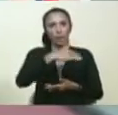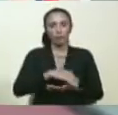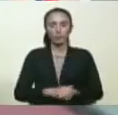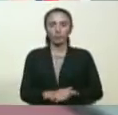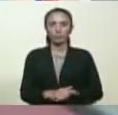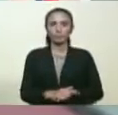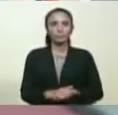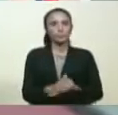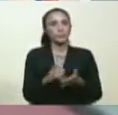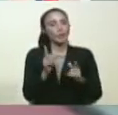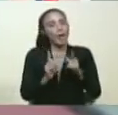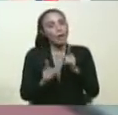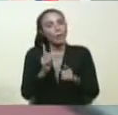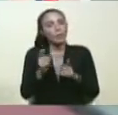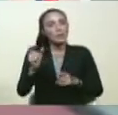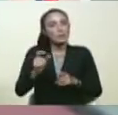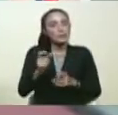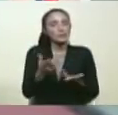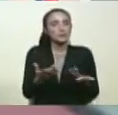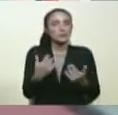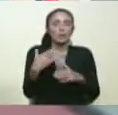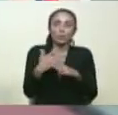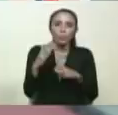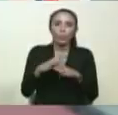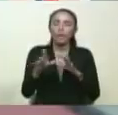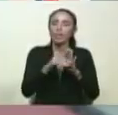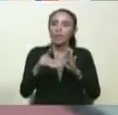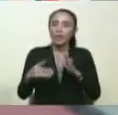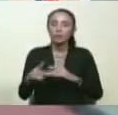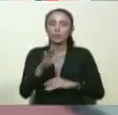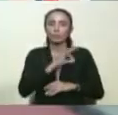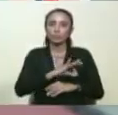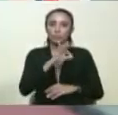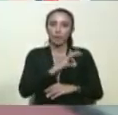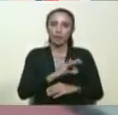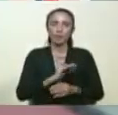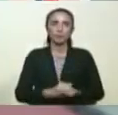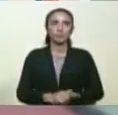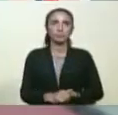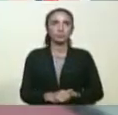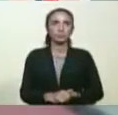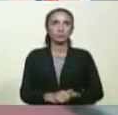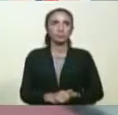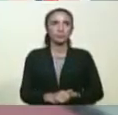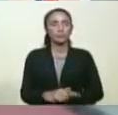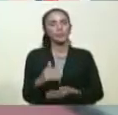de necesidades, de los derechos sociales. Es una economía de un nuevo modelo,